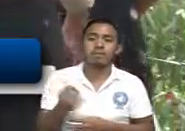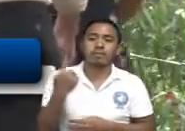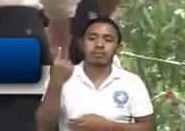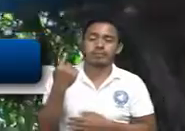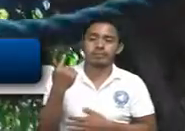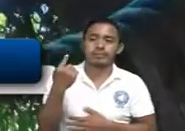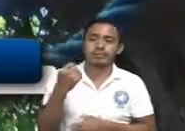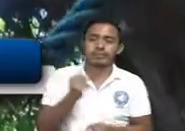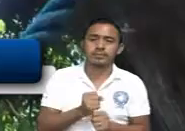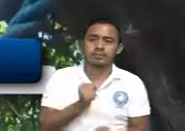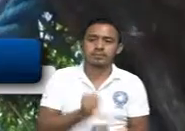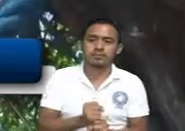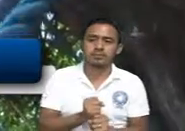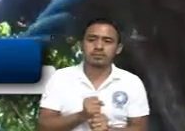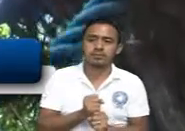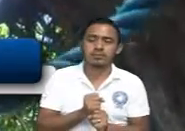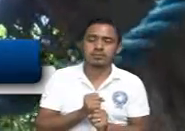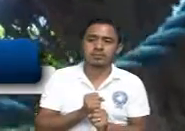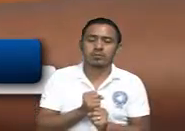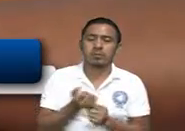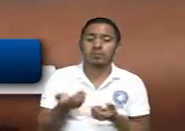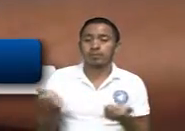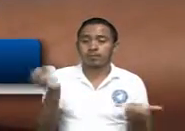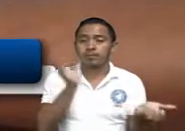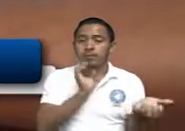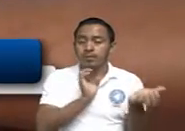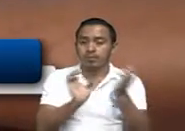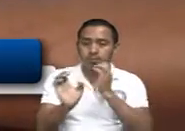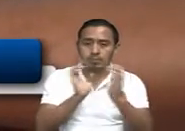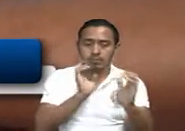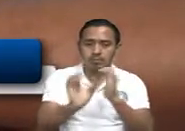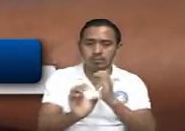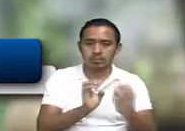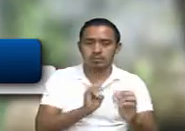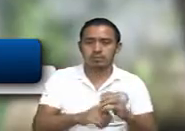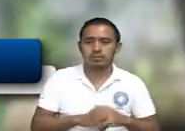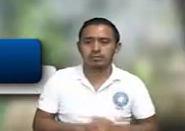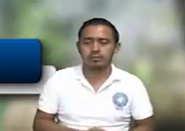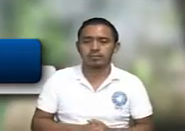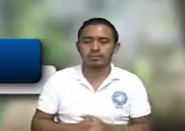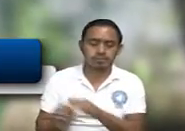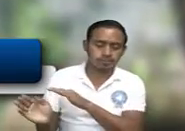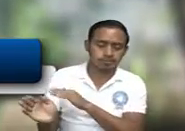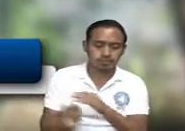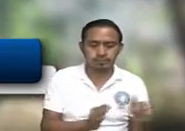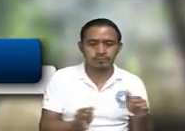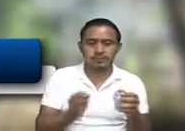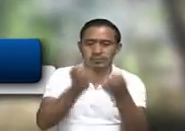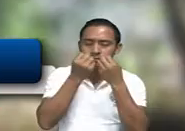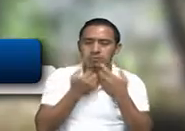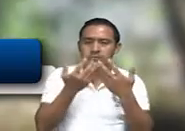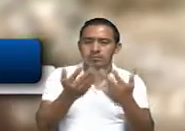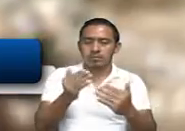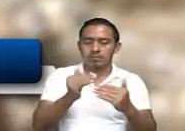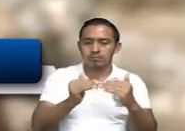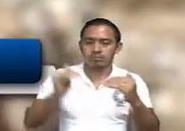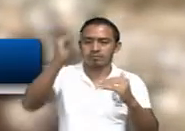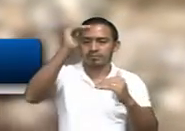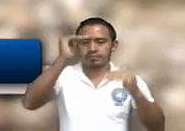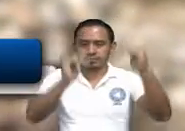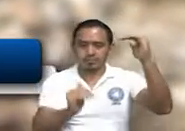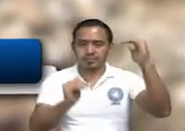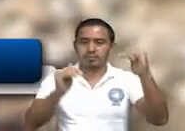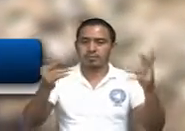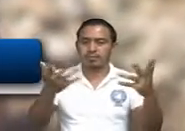como trabajo, como familia, es la comunicación y la escucha activa. Y luego, quien va a definir si hay un riesgo alto o bajo de una